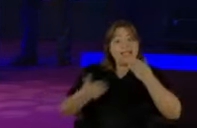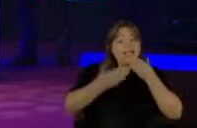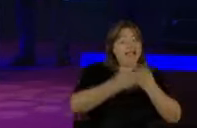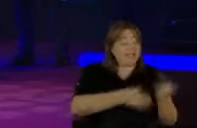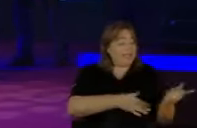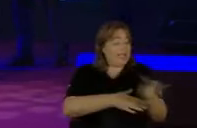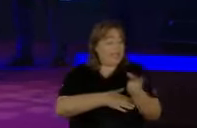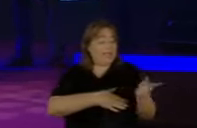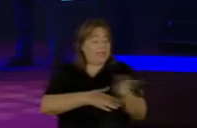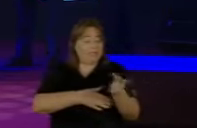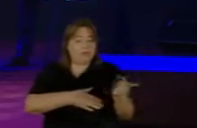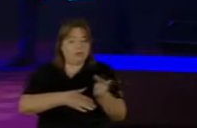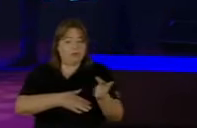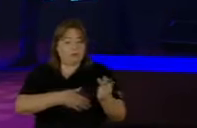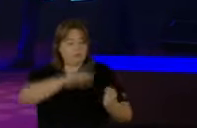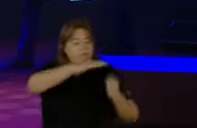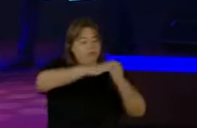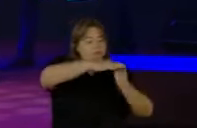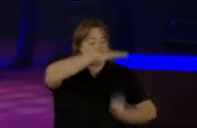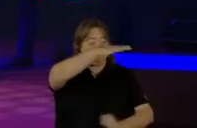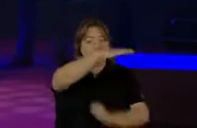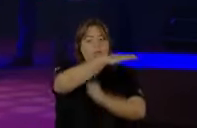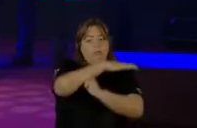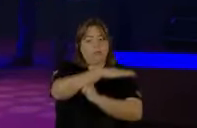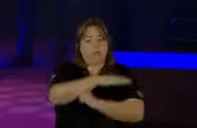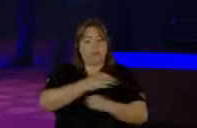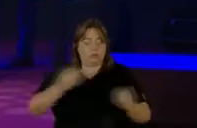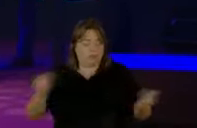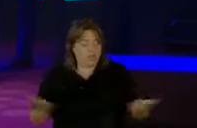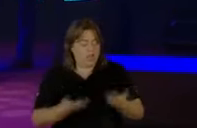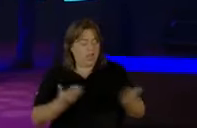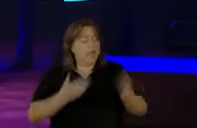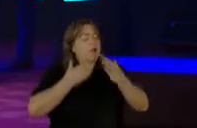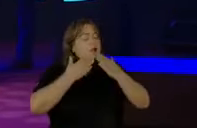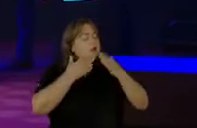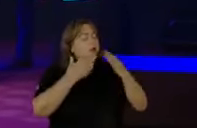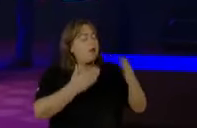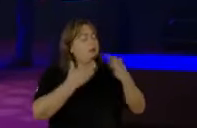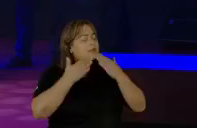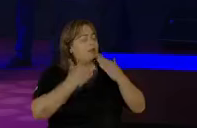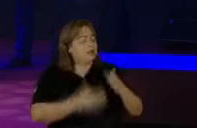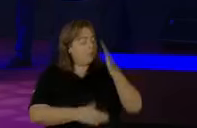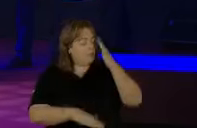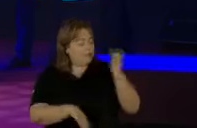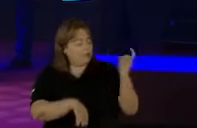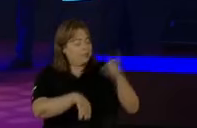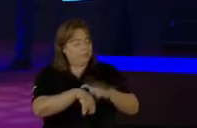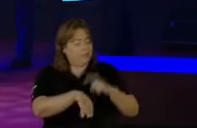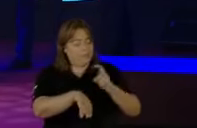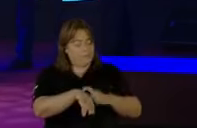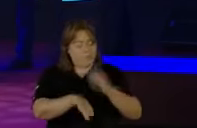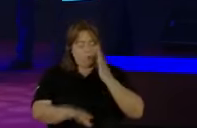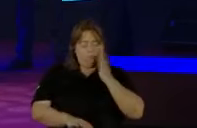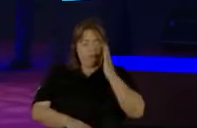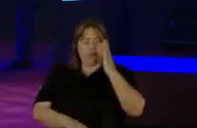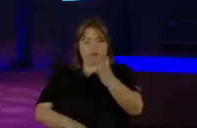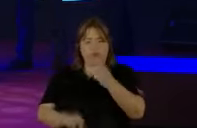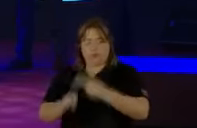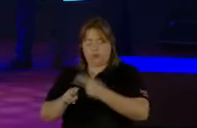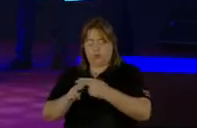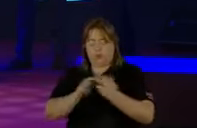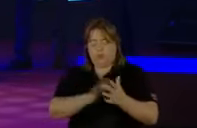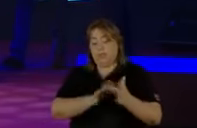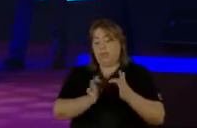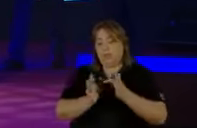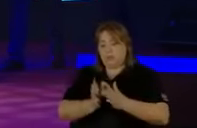seguir ahí, porque ellos son pilares de esta casa, Señor. Y te doy las gracias por el tiempo que han vivido y por lo que van a ver. En el nombre de